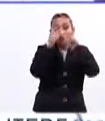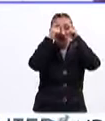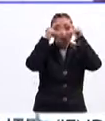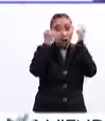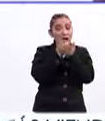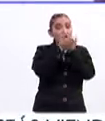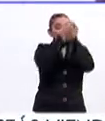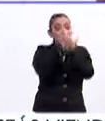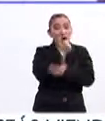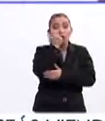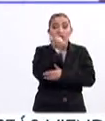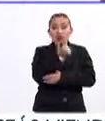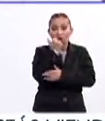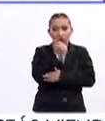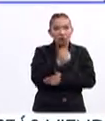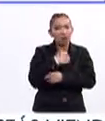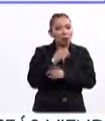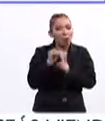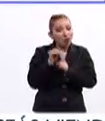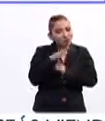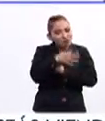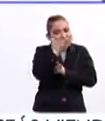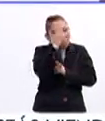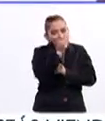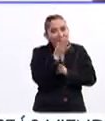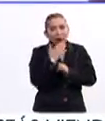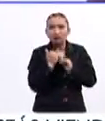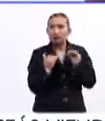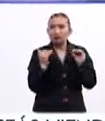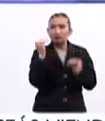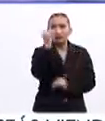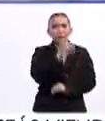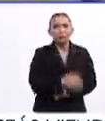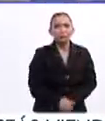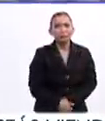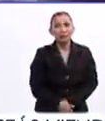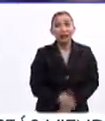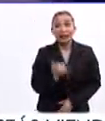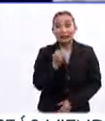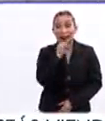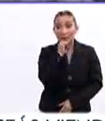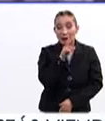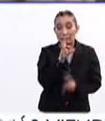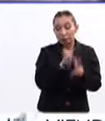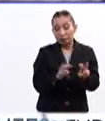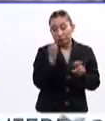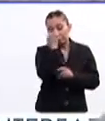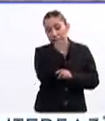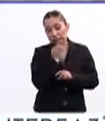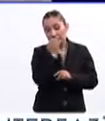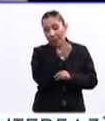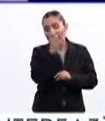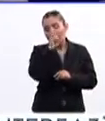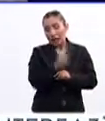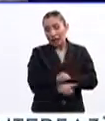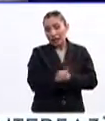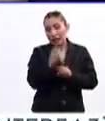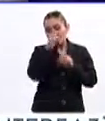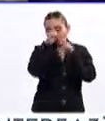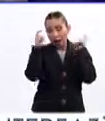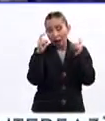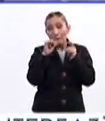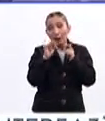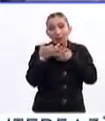los alumnos a tener un impacto de aprendizaje altísimo. Además, analiza que la realidad virtual no solo es innovadora,